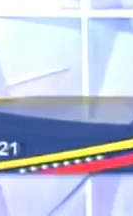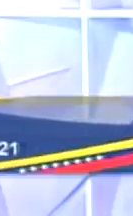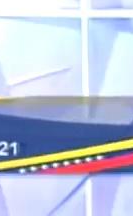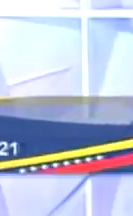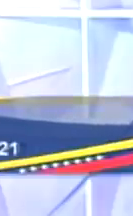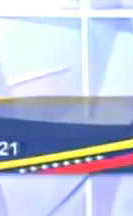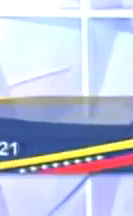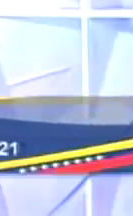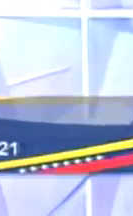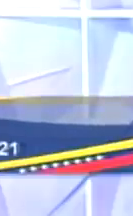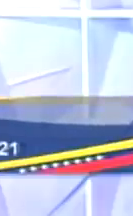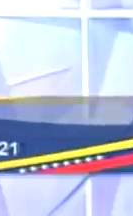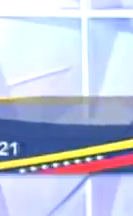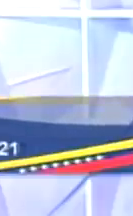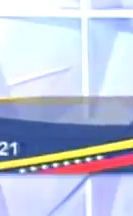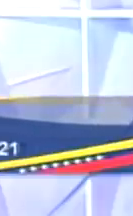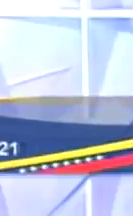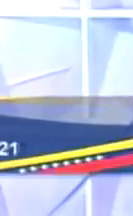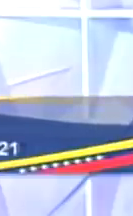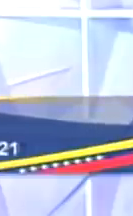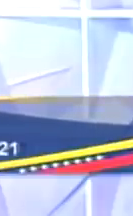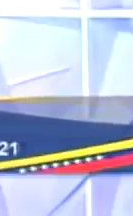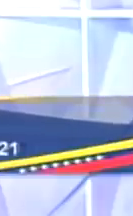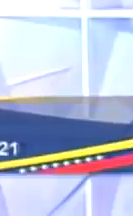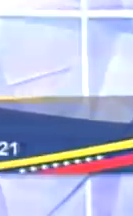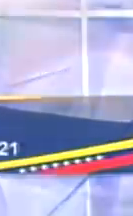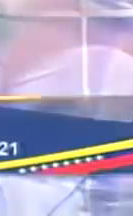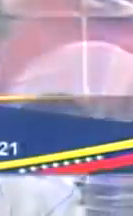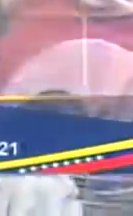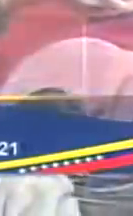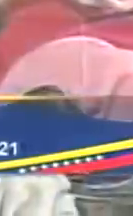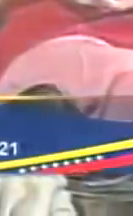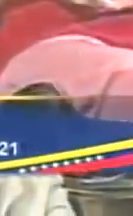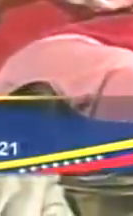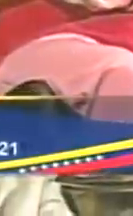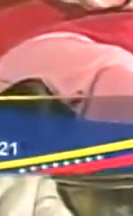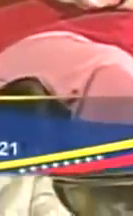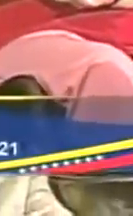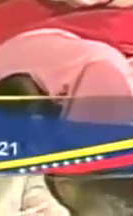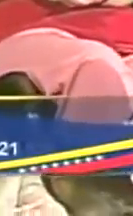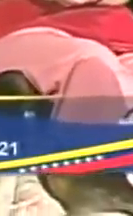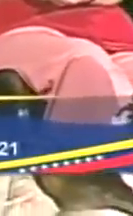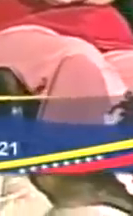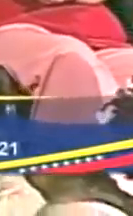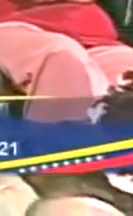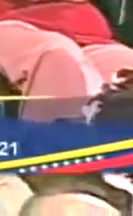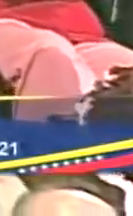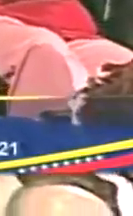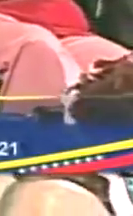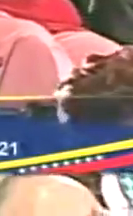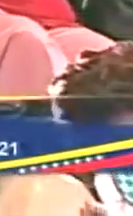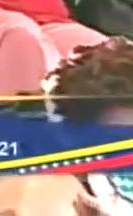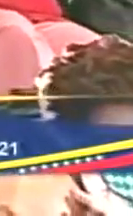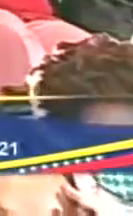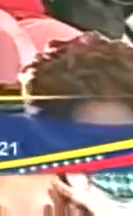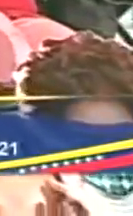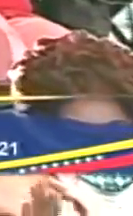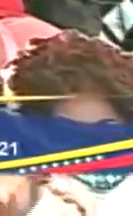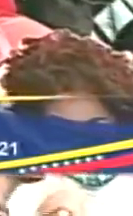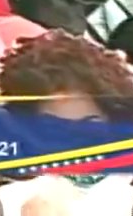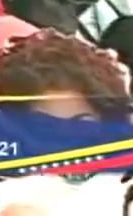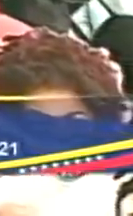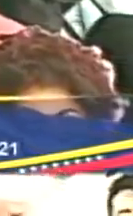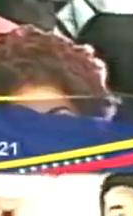por permitir que estos espacios se sigan desarrollando. Felicidades a todos los galardonados y muchas gracias.